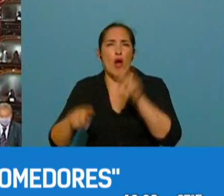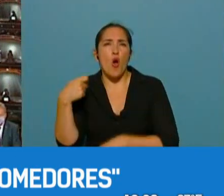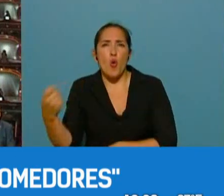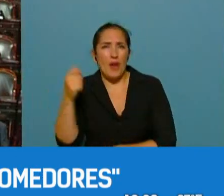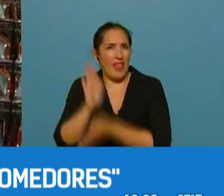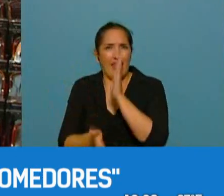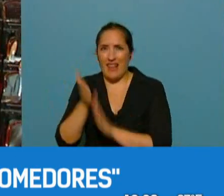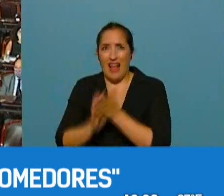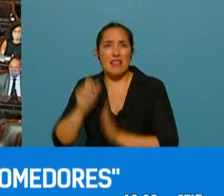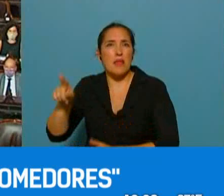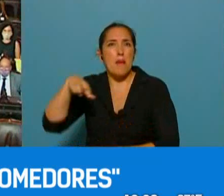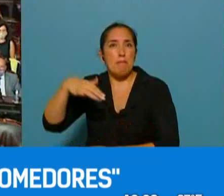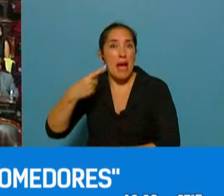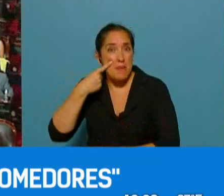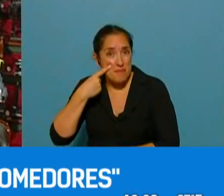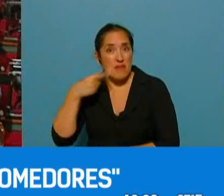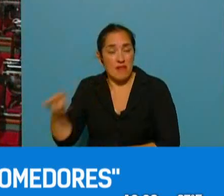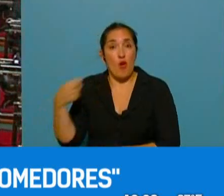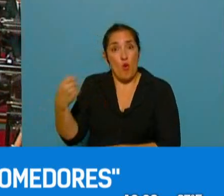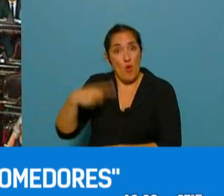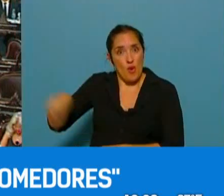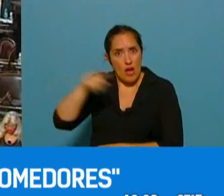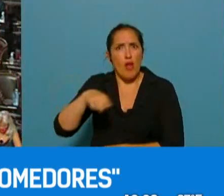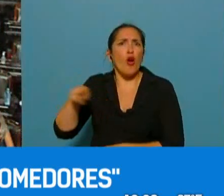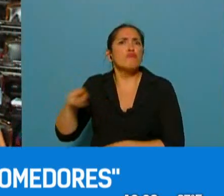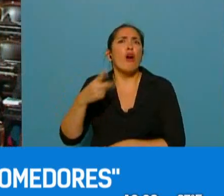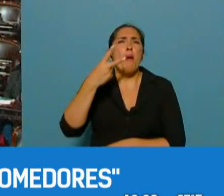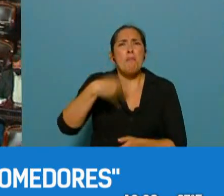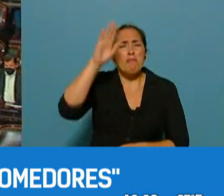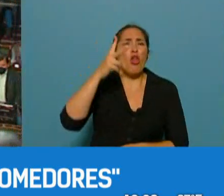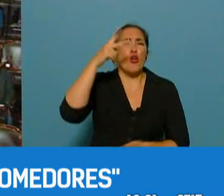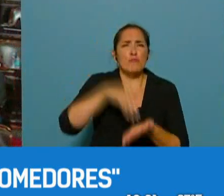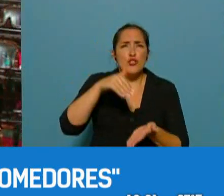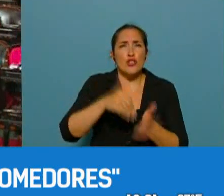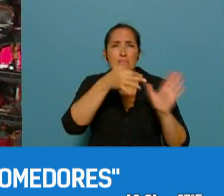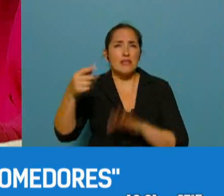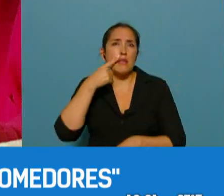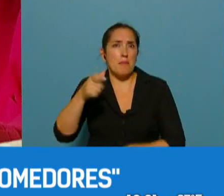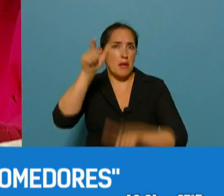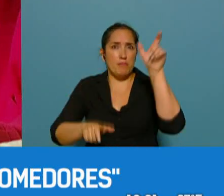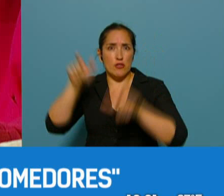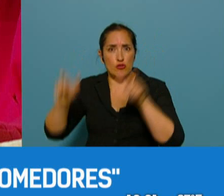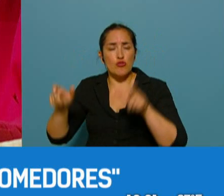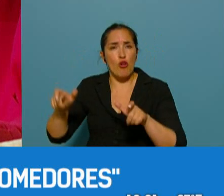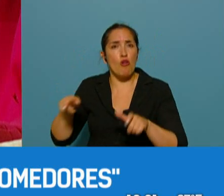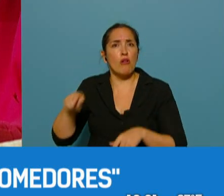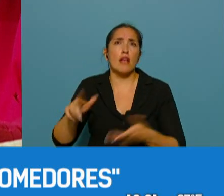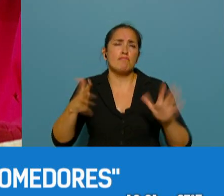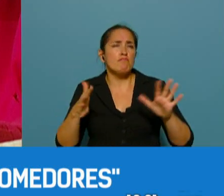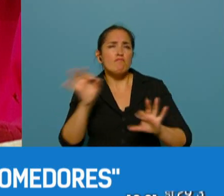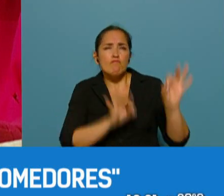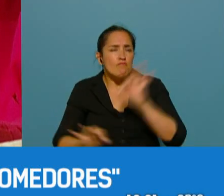jubilados del PAMI, que alcanzó un universo de más de 2.600.000 personas, que en